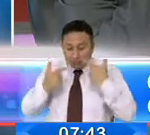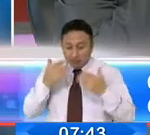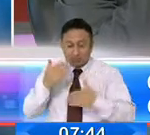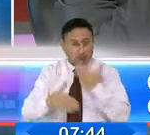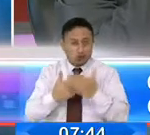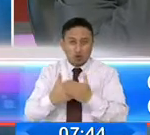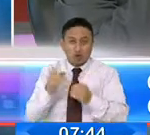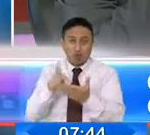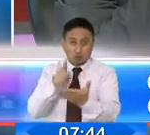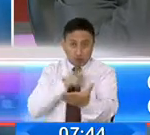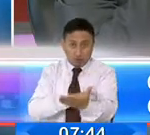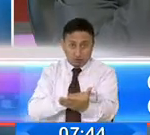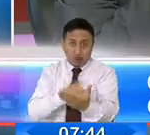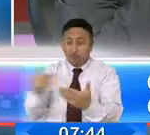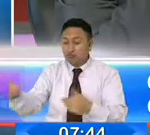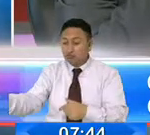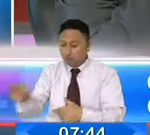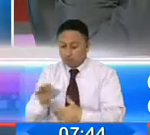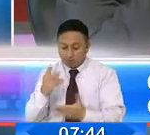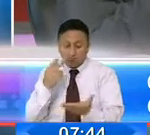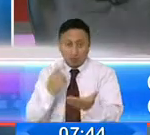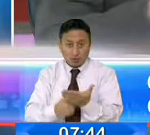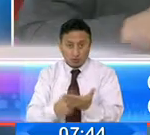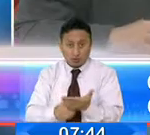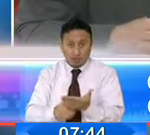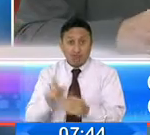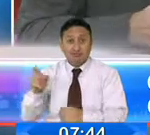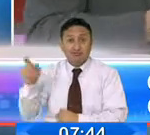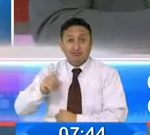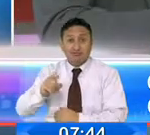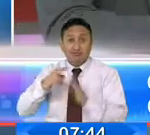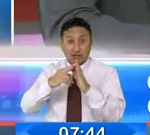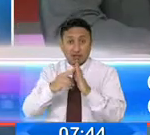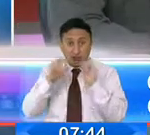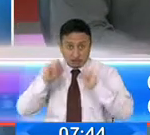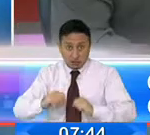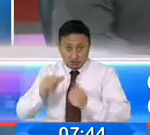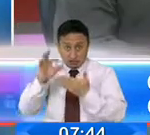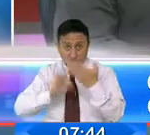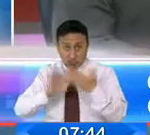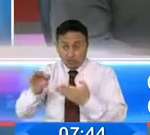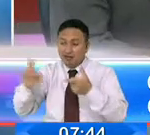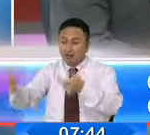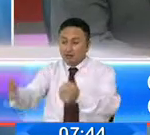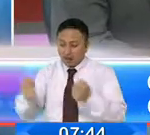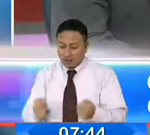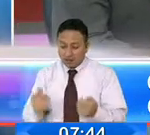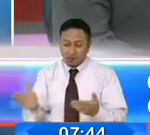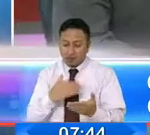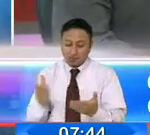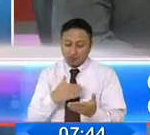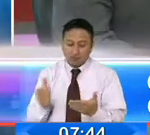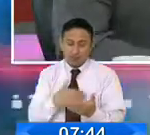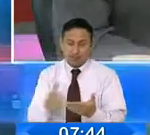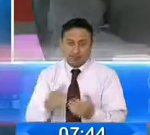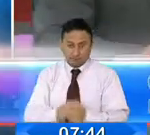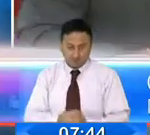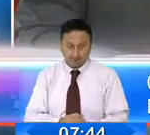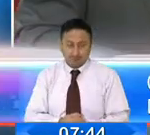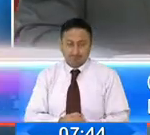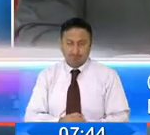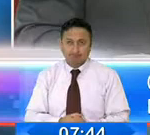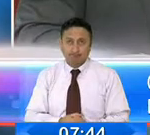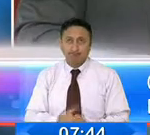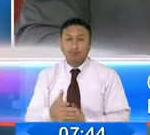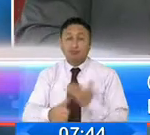los proyectos que vayan cumpliendo las necesidades y los requerimientos y los requisitos mínimos que se exigen. Ministro,